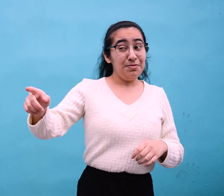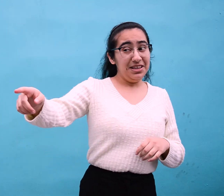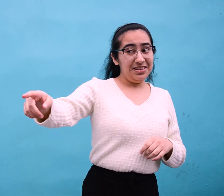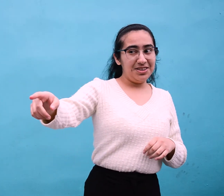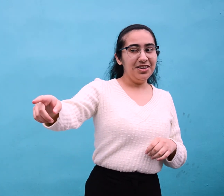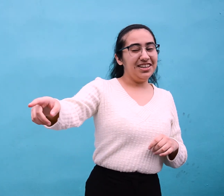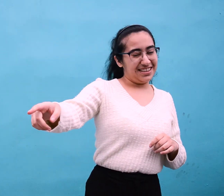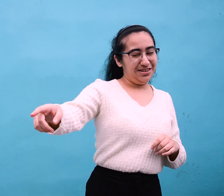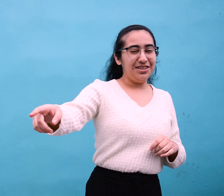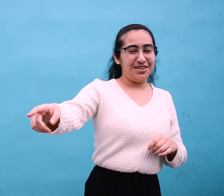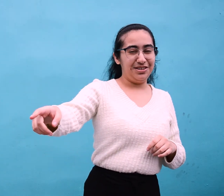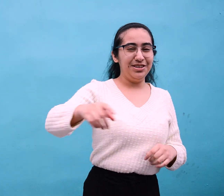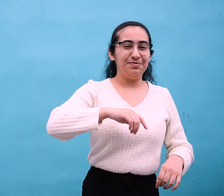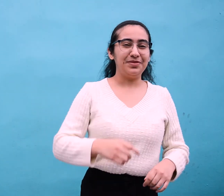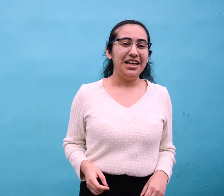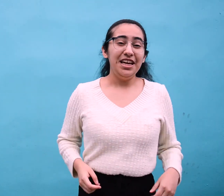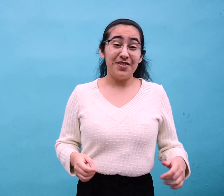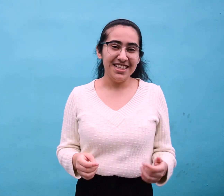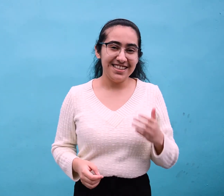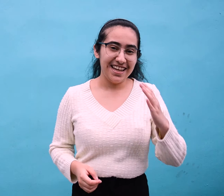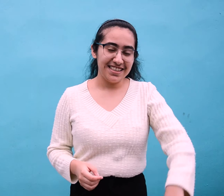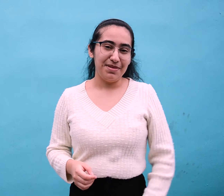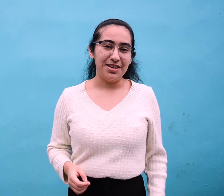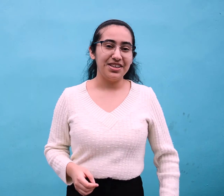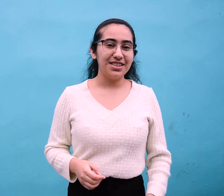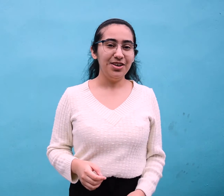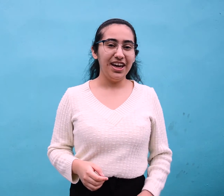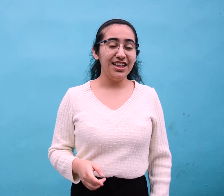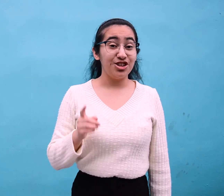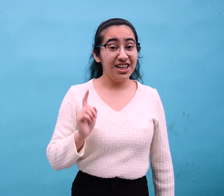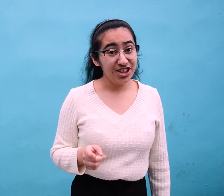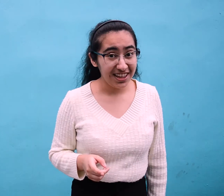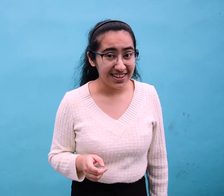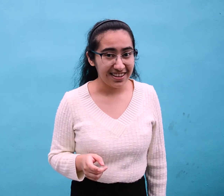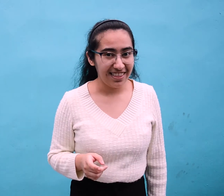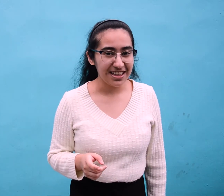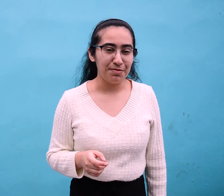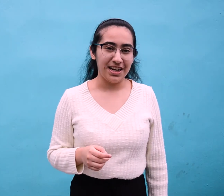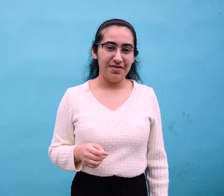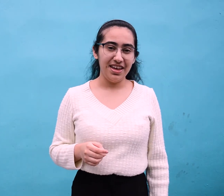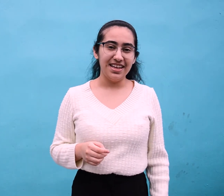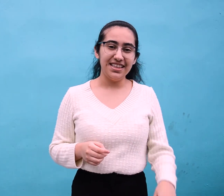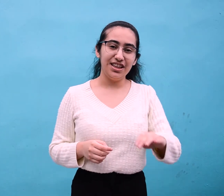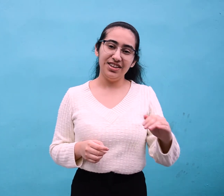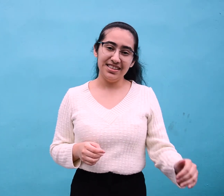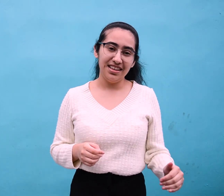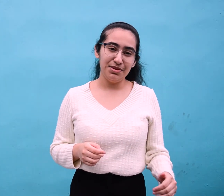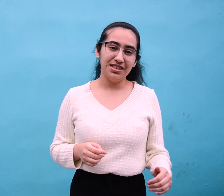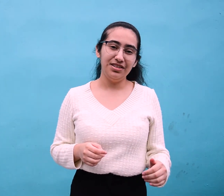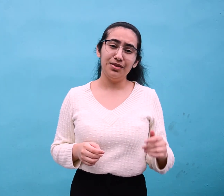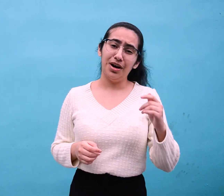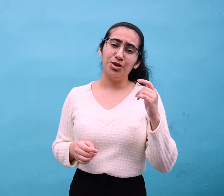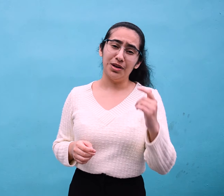gracias por la introducción resonador ros y feliz 6 de mayo que sólo quedan 237 días para navidad así que no te